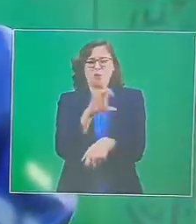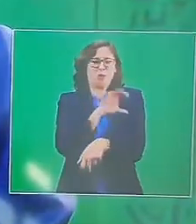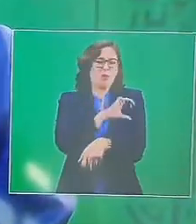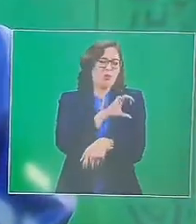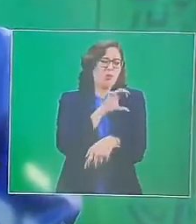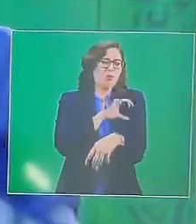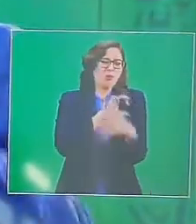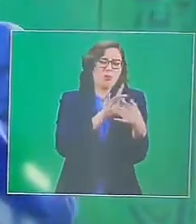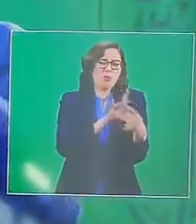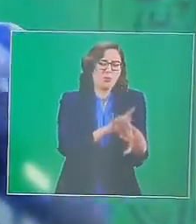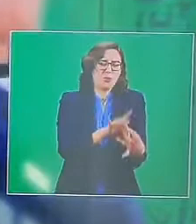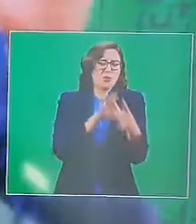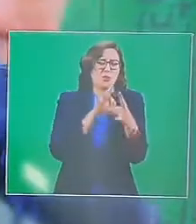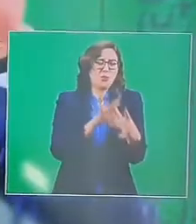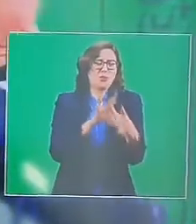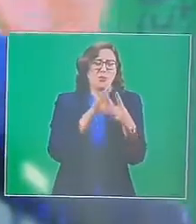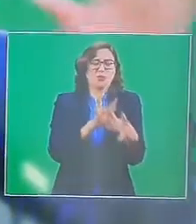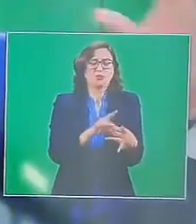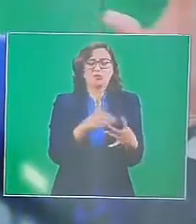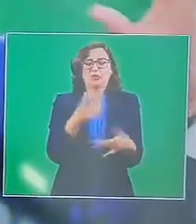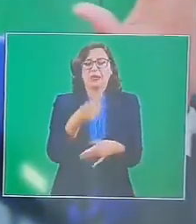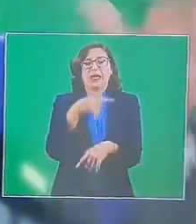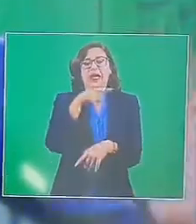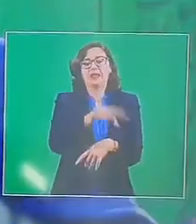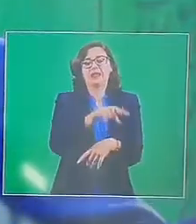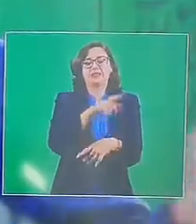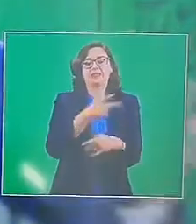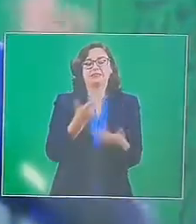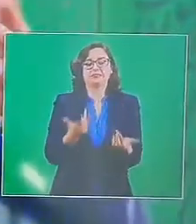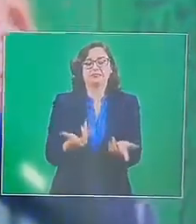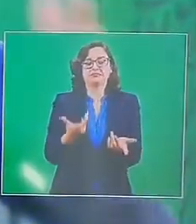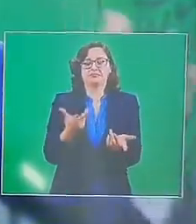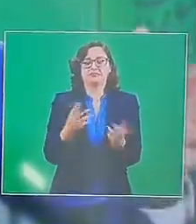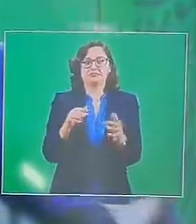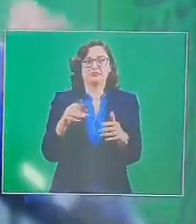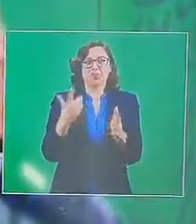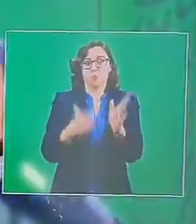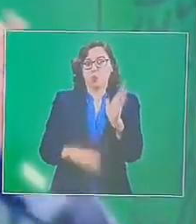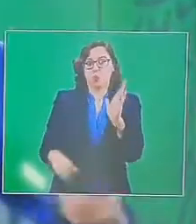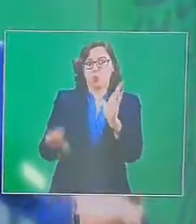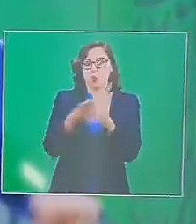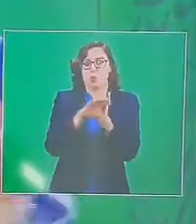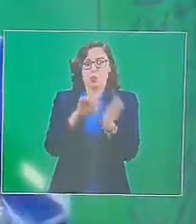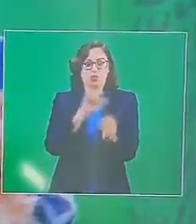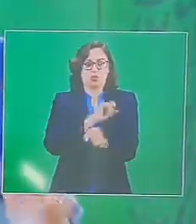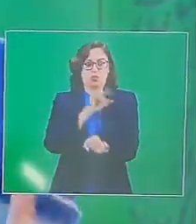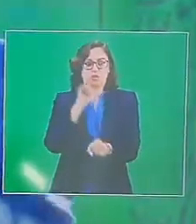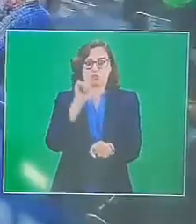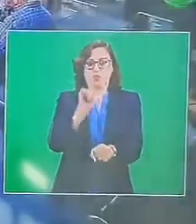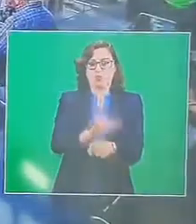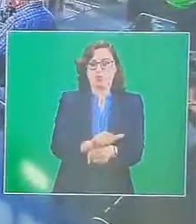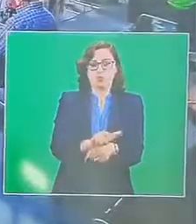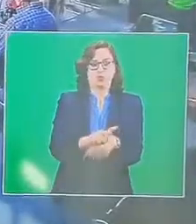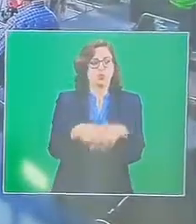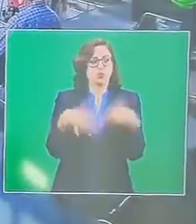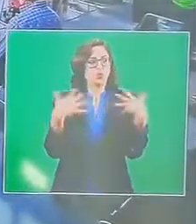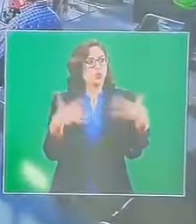Con equipos. Y los llevaba ahí y salían,